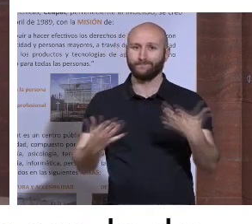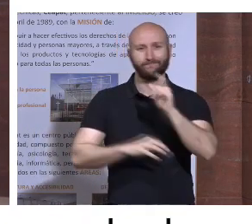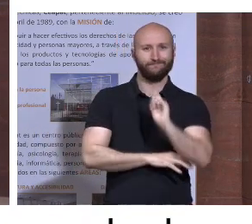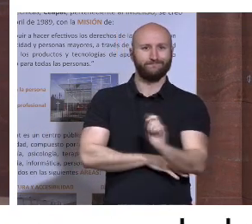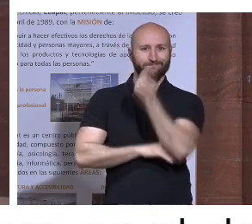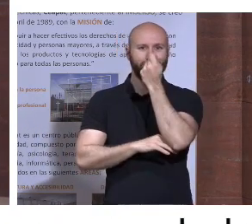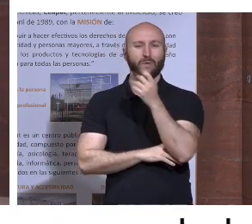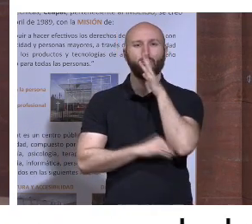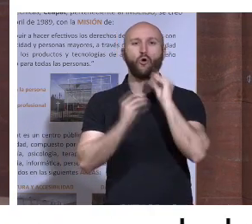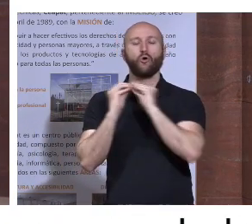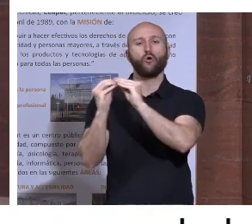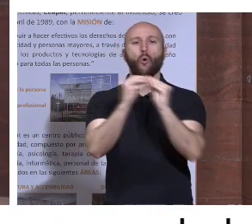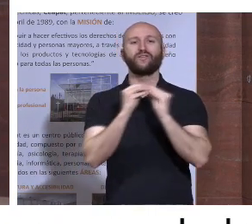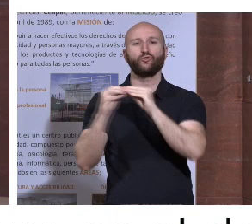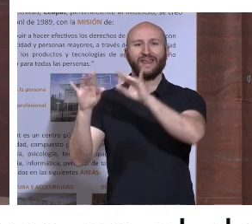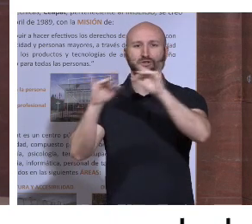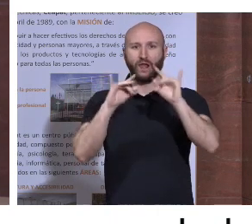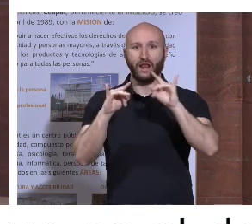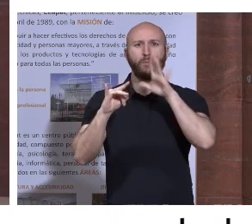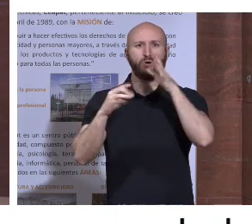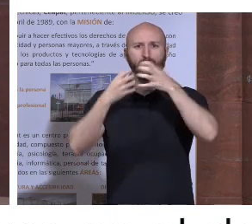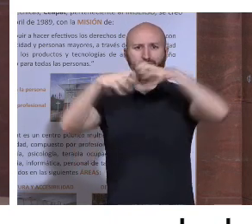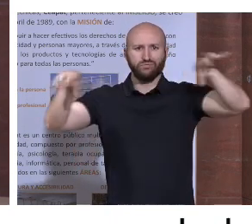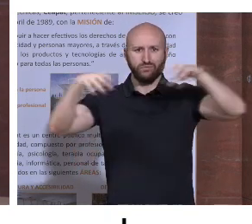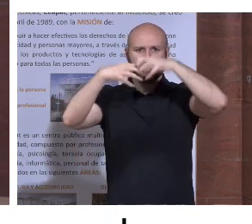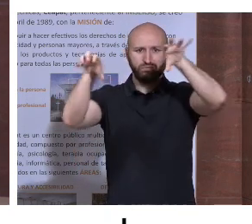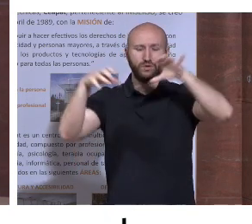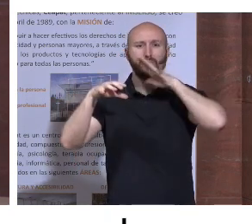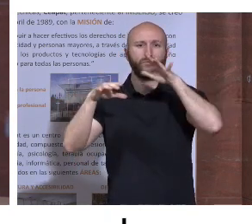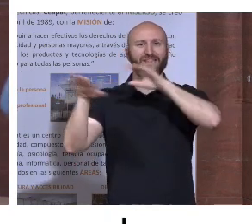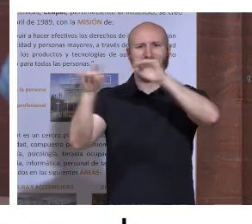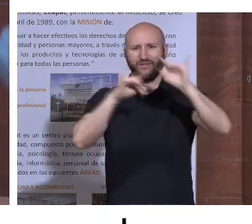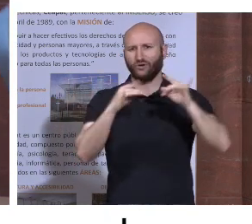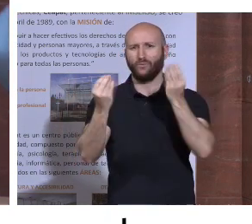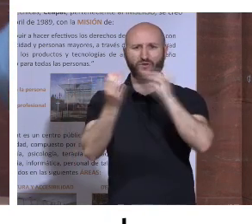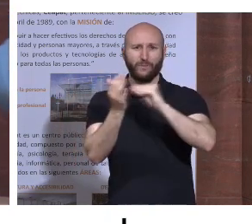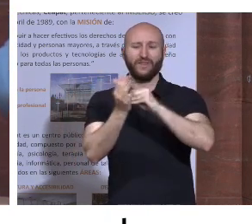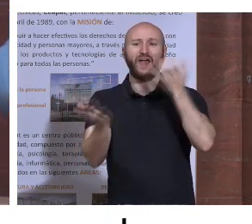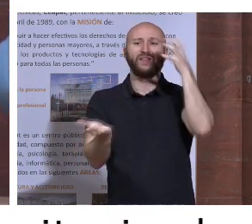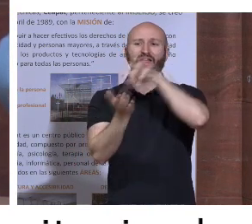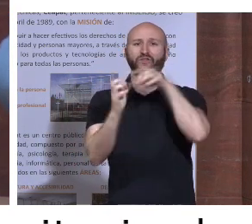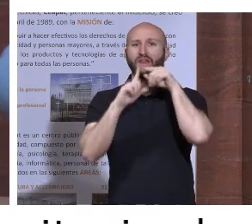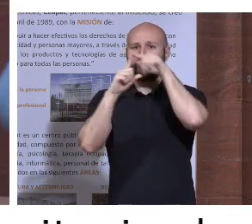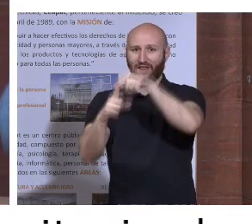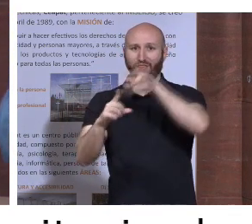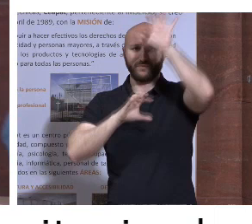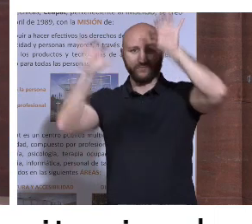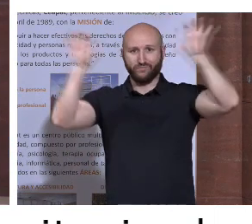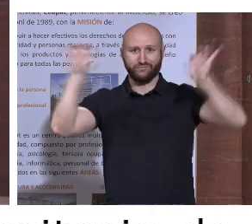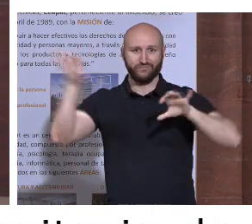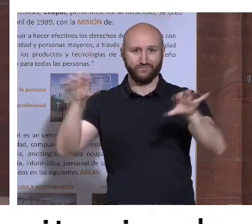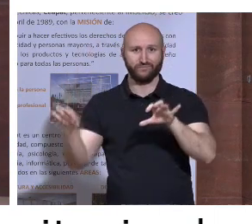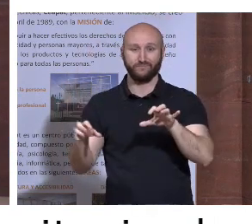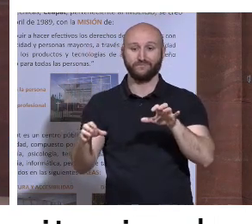cohesión territorial. Por eso, la dispersión por el conjunto del territorio de muchos centros de referencia. A través de